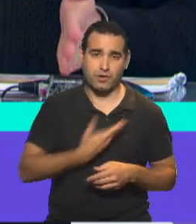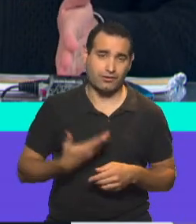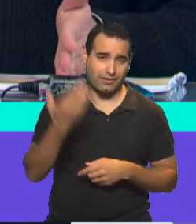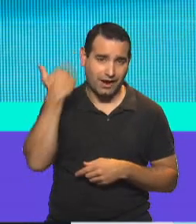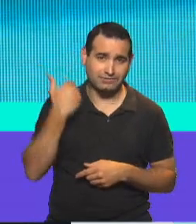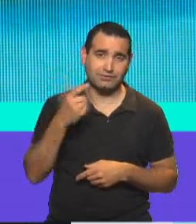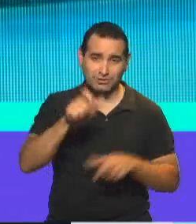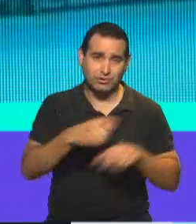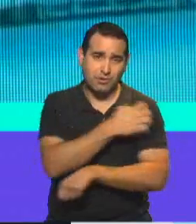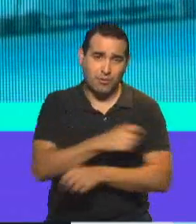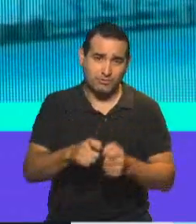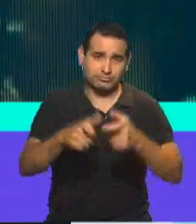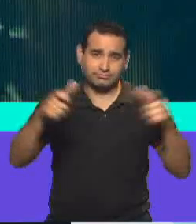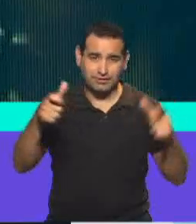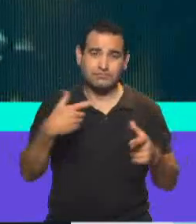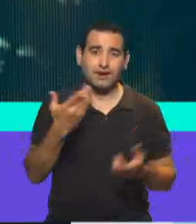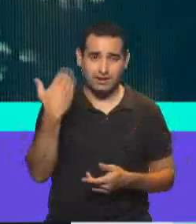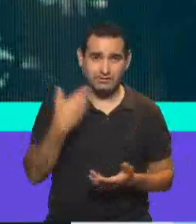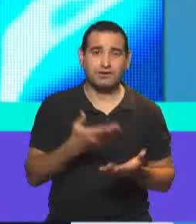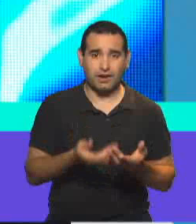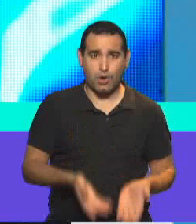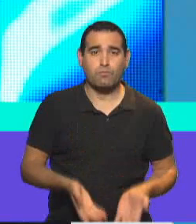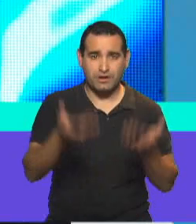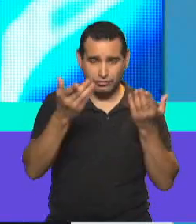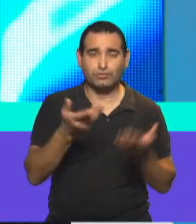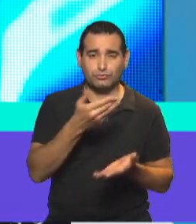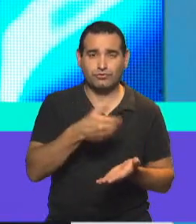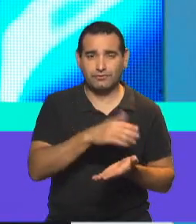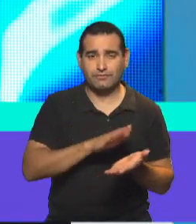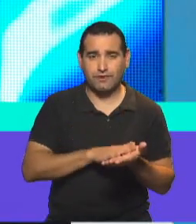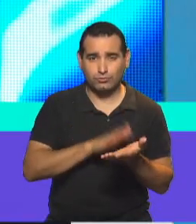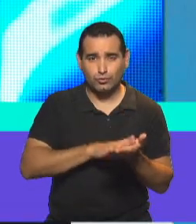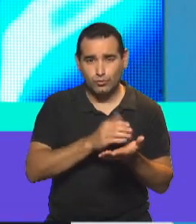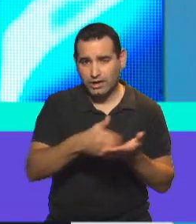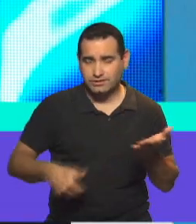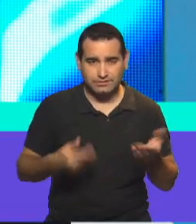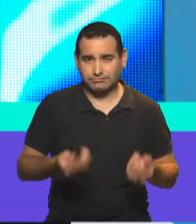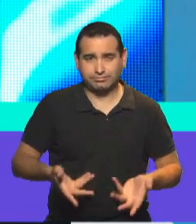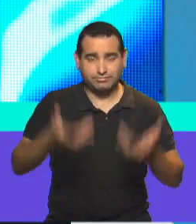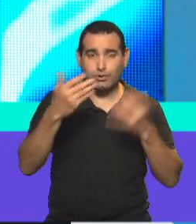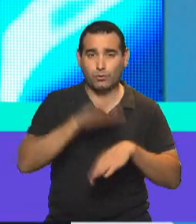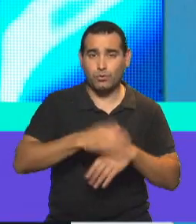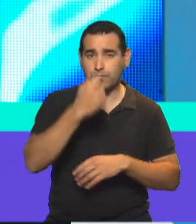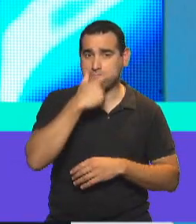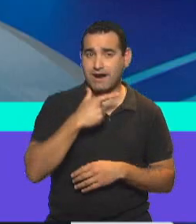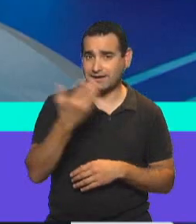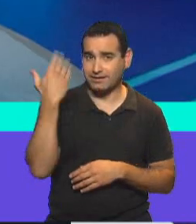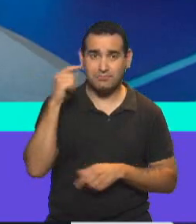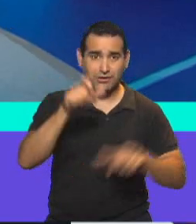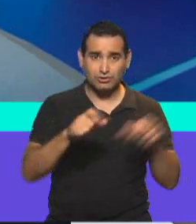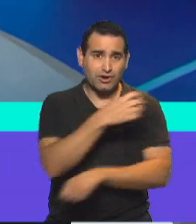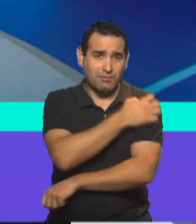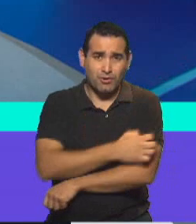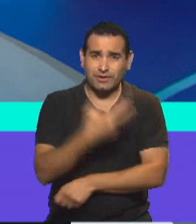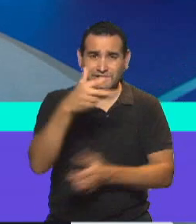de los aumentos de tarifas exorbitantes producto también. de eso, consecuencia de eso. O sea, el macrismo empobreció energéticamente hablando a casi